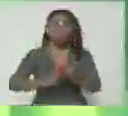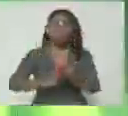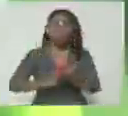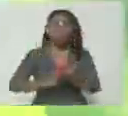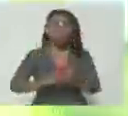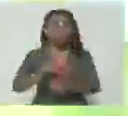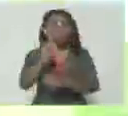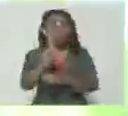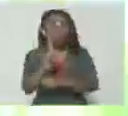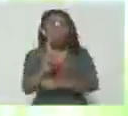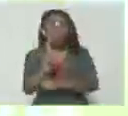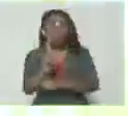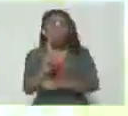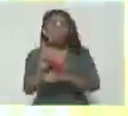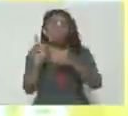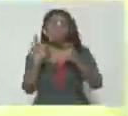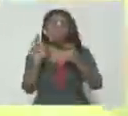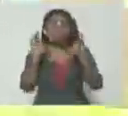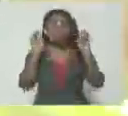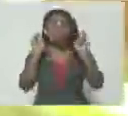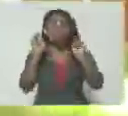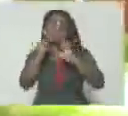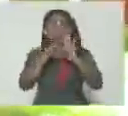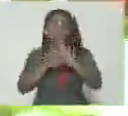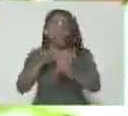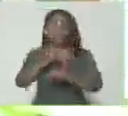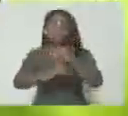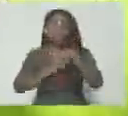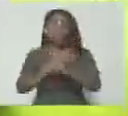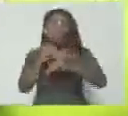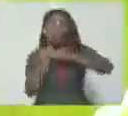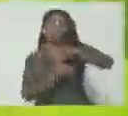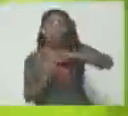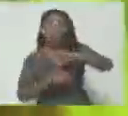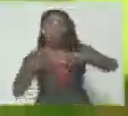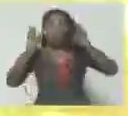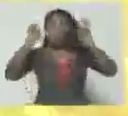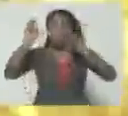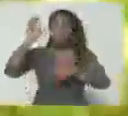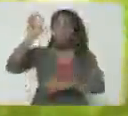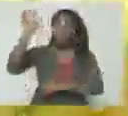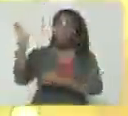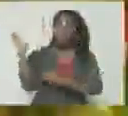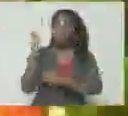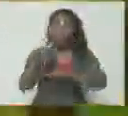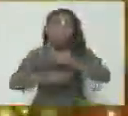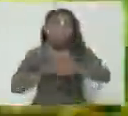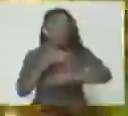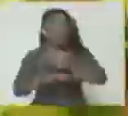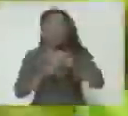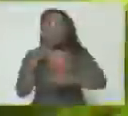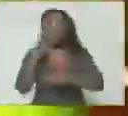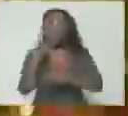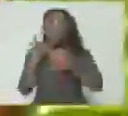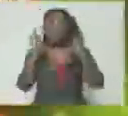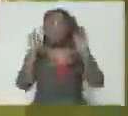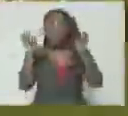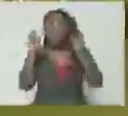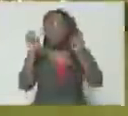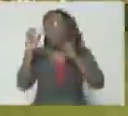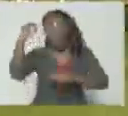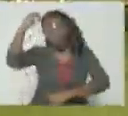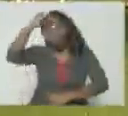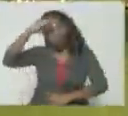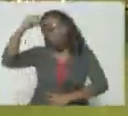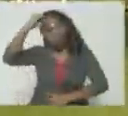una posición a nivel internacional. Es decir, el Instituto Marca País viene a generar una matriz de